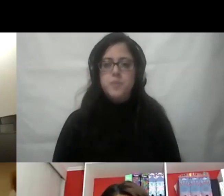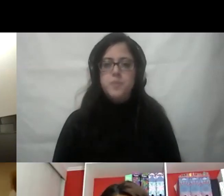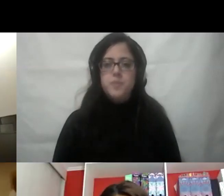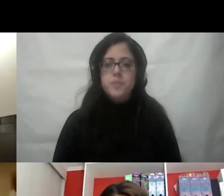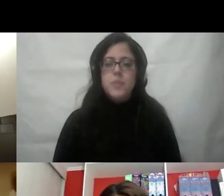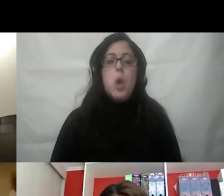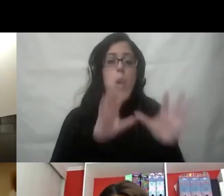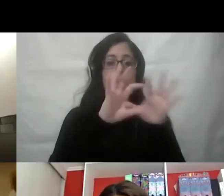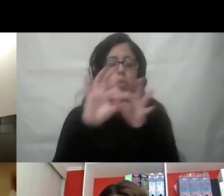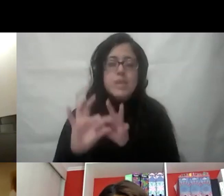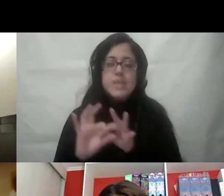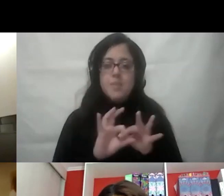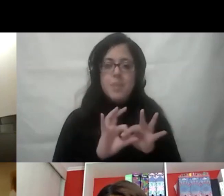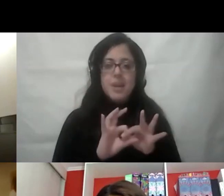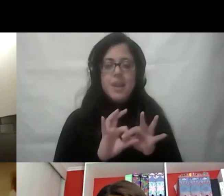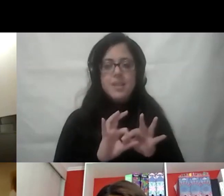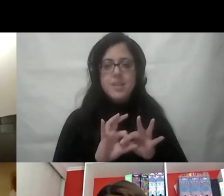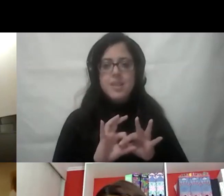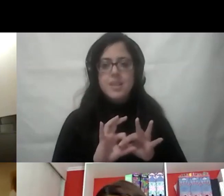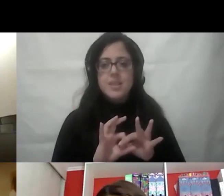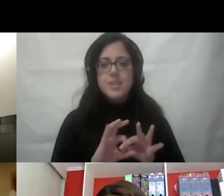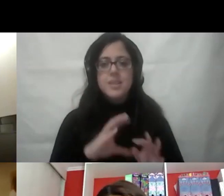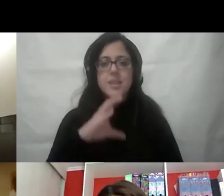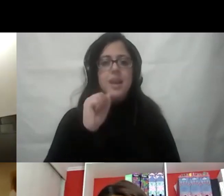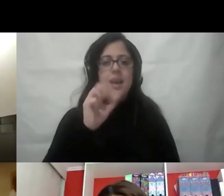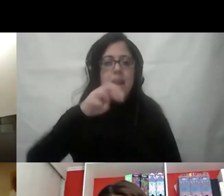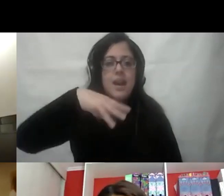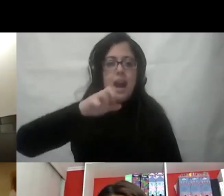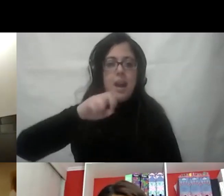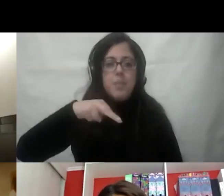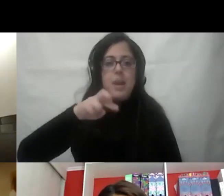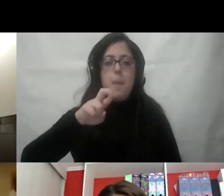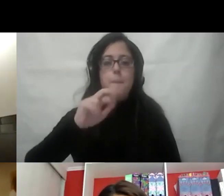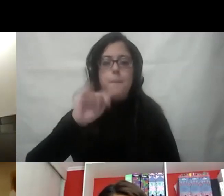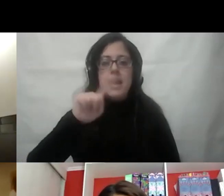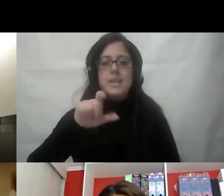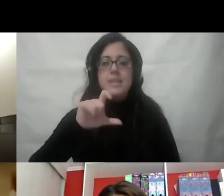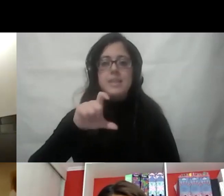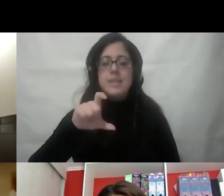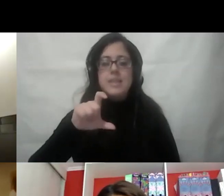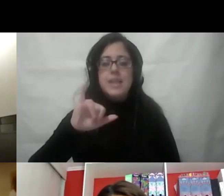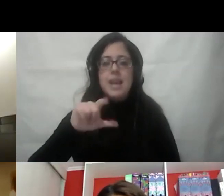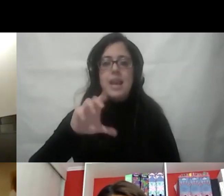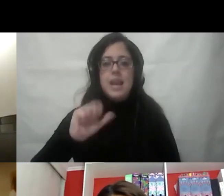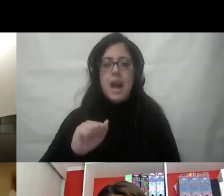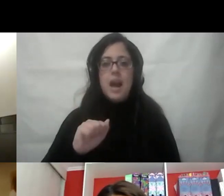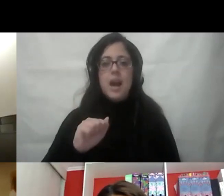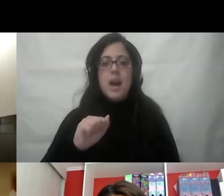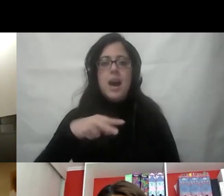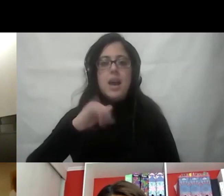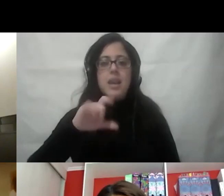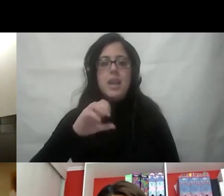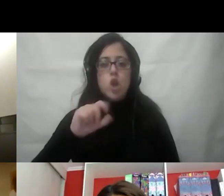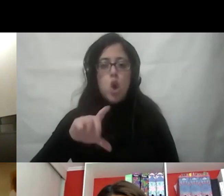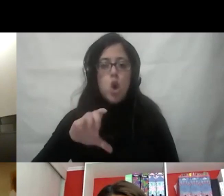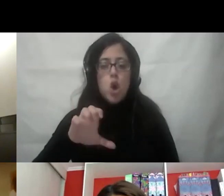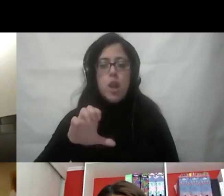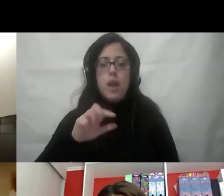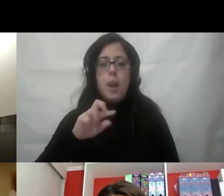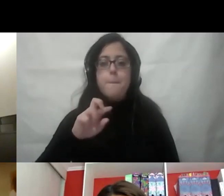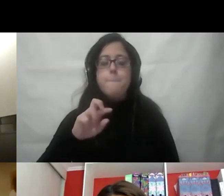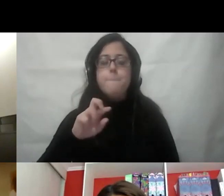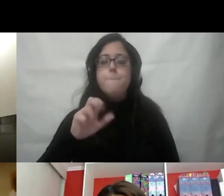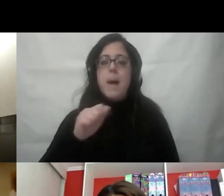Muchísimas gracias, Carmen Gloria, Priscila, Nicole, Patricia y Daniela, por esta preciosa